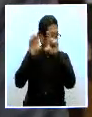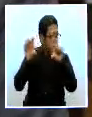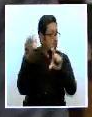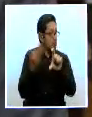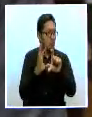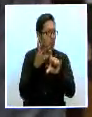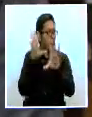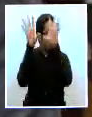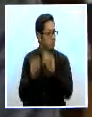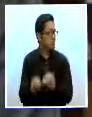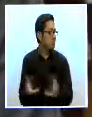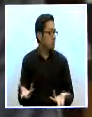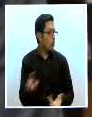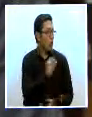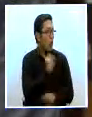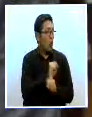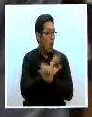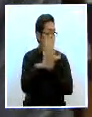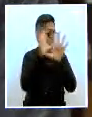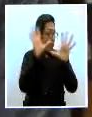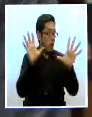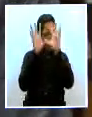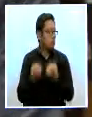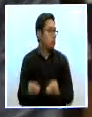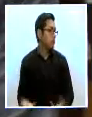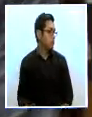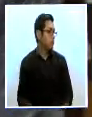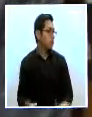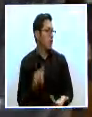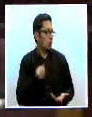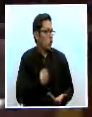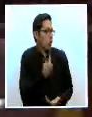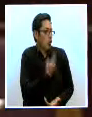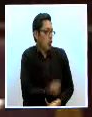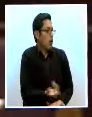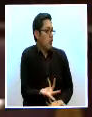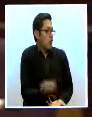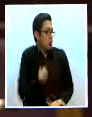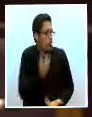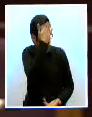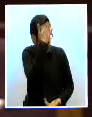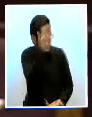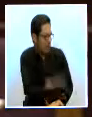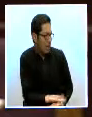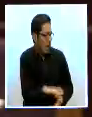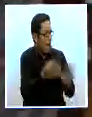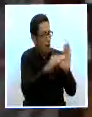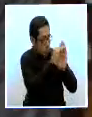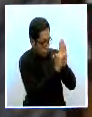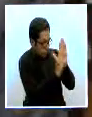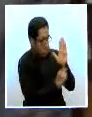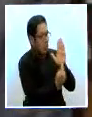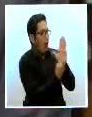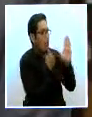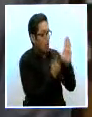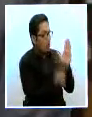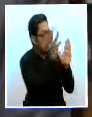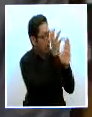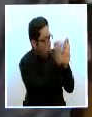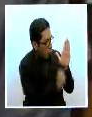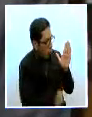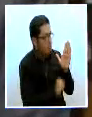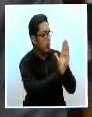fijación de una tarifa nocturna Pues a mí me salta y yo creo que hablamos un poquito desde la experiencia yo tengo muy pocas experiencias